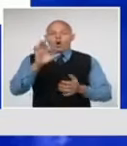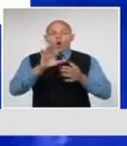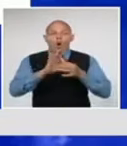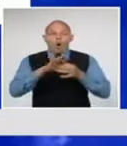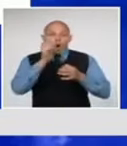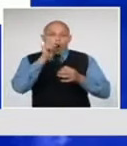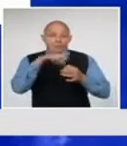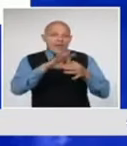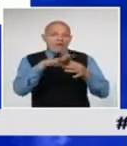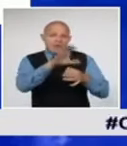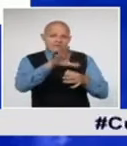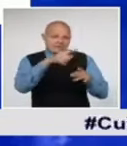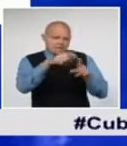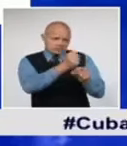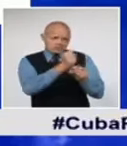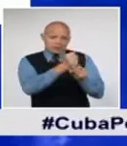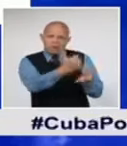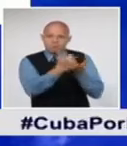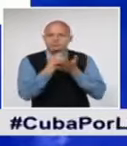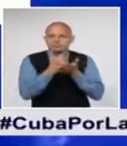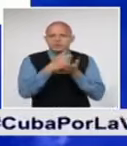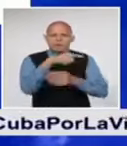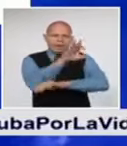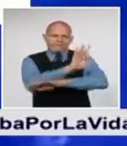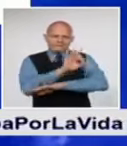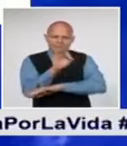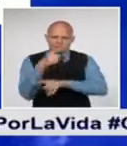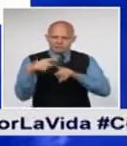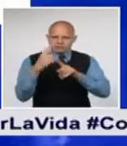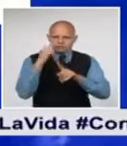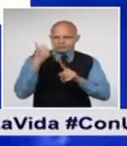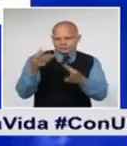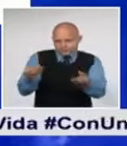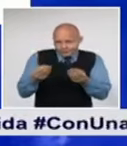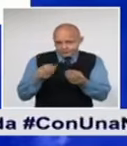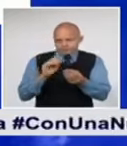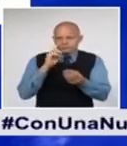tienen ustedes Cuba, es la